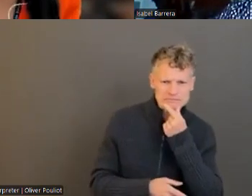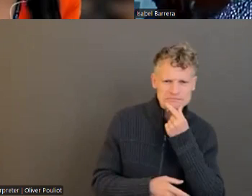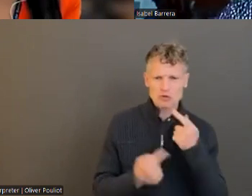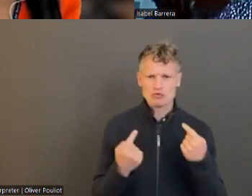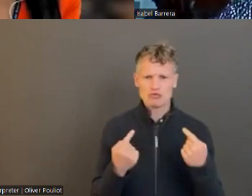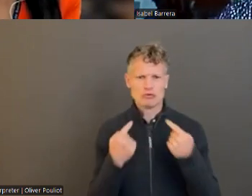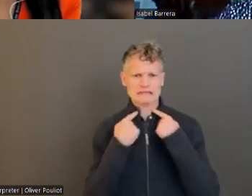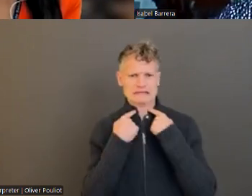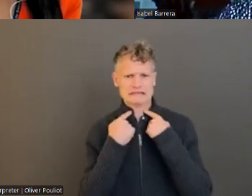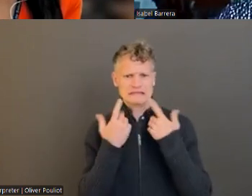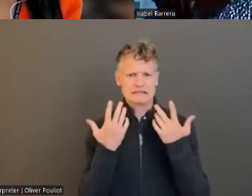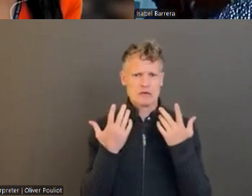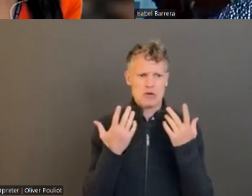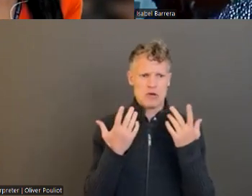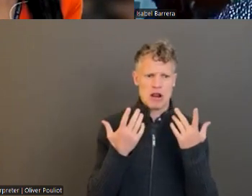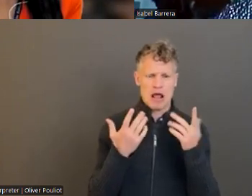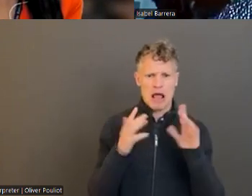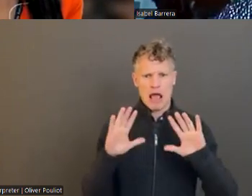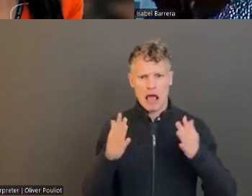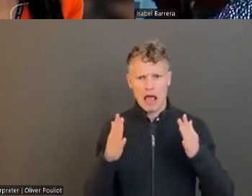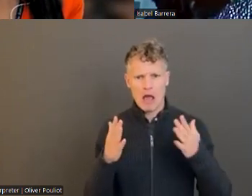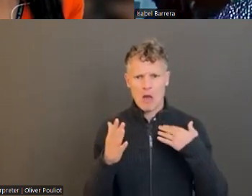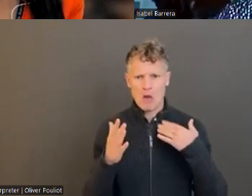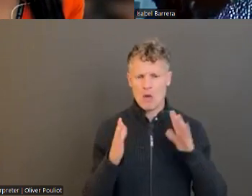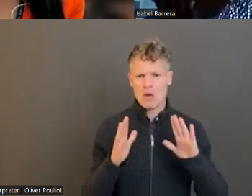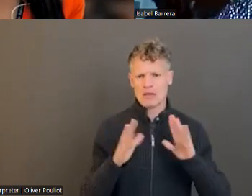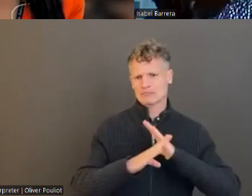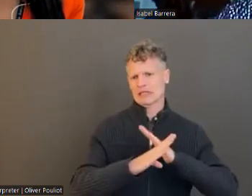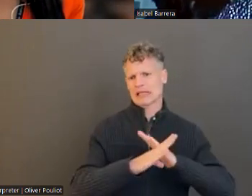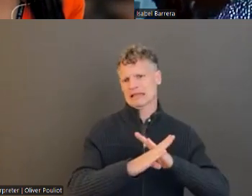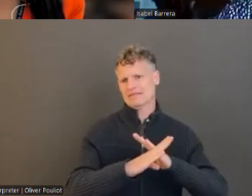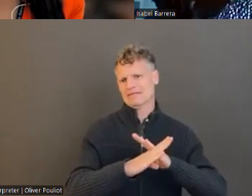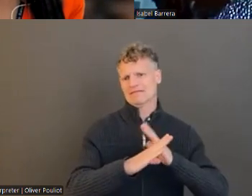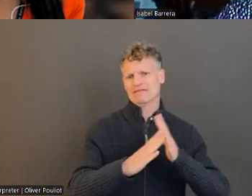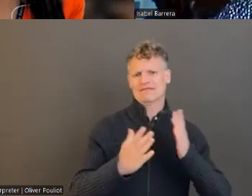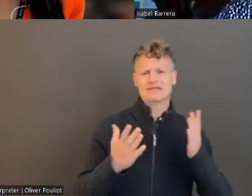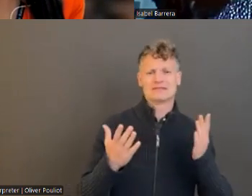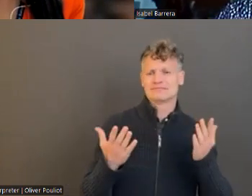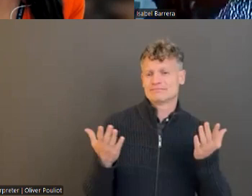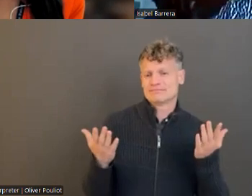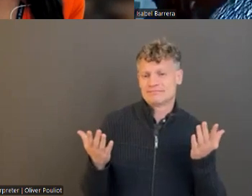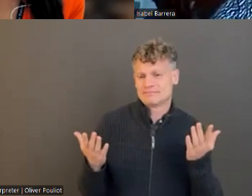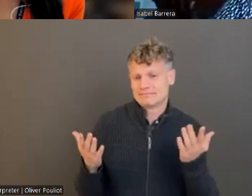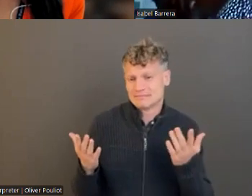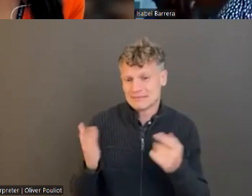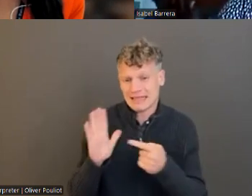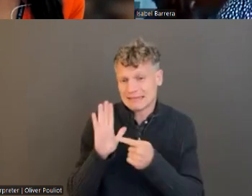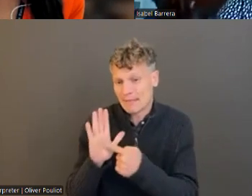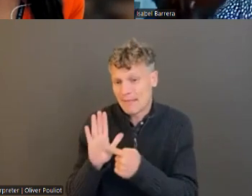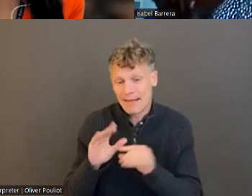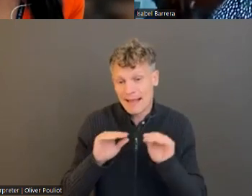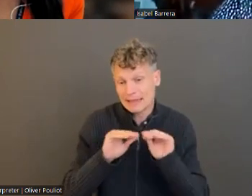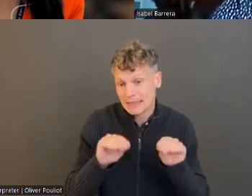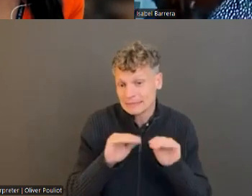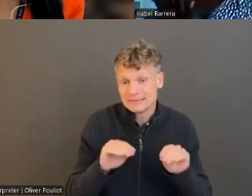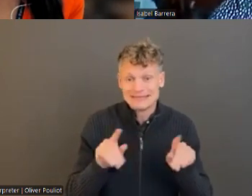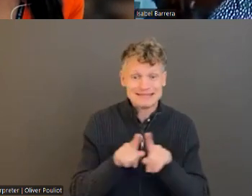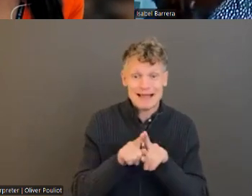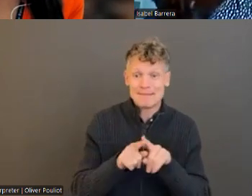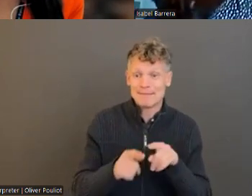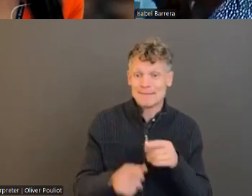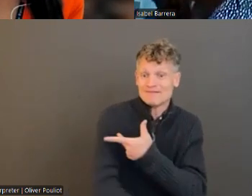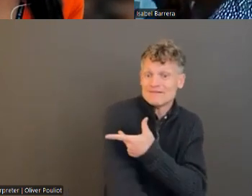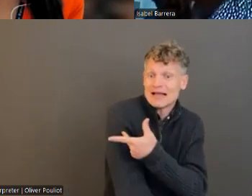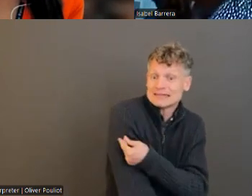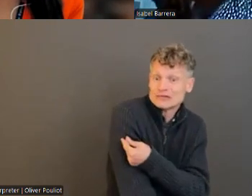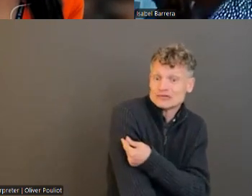la vacunación en VPH es una oportunidad también para hablar con nuestros niños y niñas sobre las conductas sexuales, por ejemplo, de